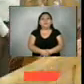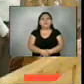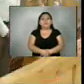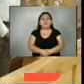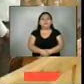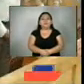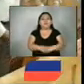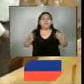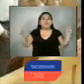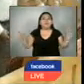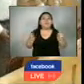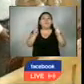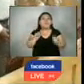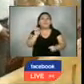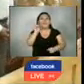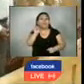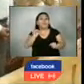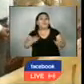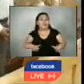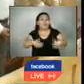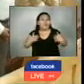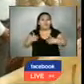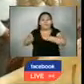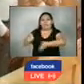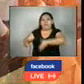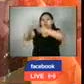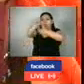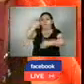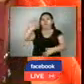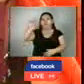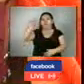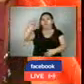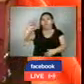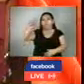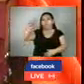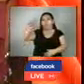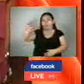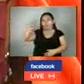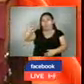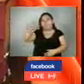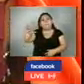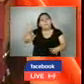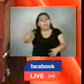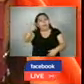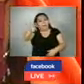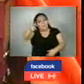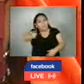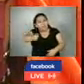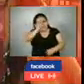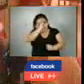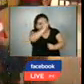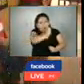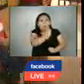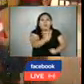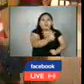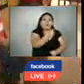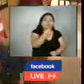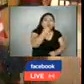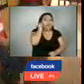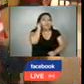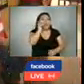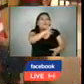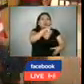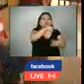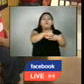Esta festividad es organizada por FUSATE en el marco del Mes del Adulto Mayor, con la idea de crear espacios para fomentar la inclusión de